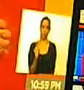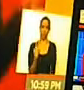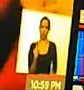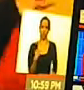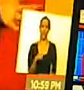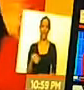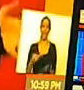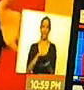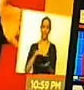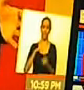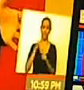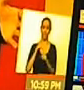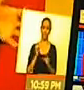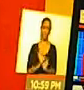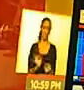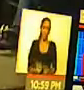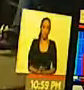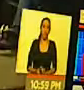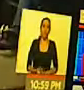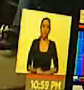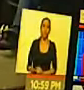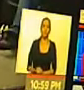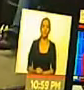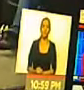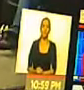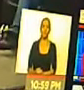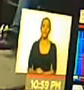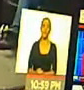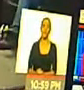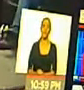Está decretado, eso está decretado. Va a terminar haciendo